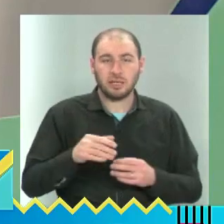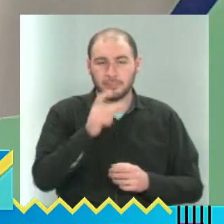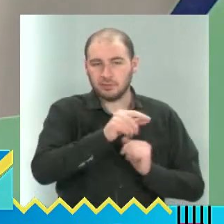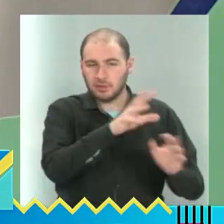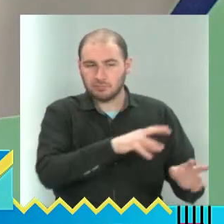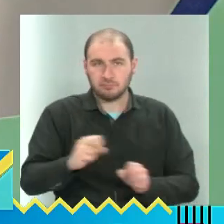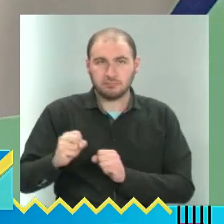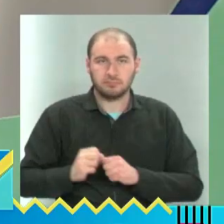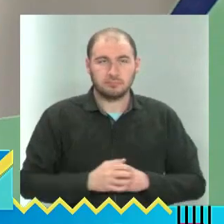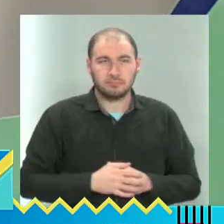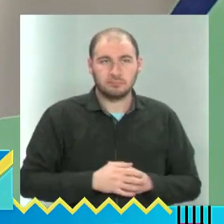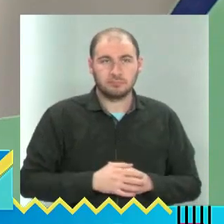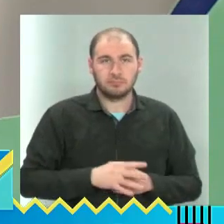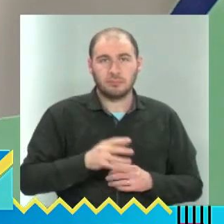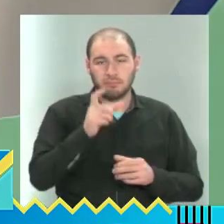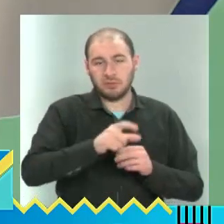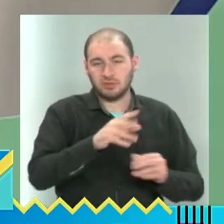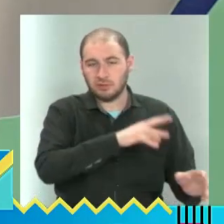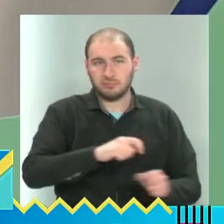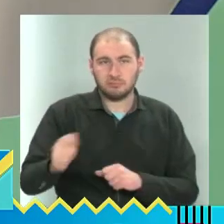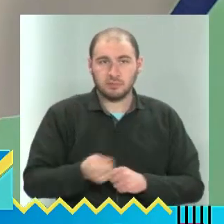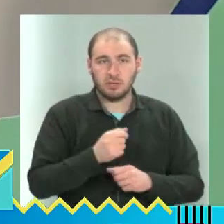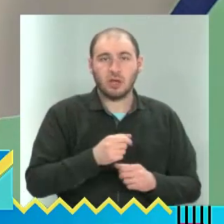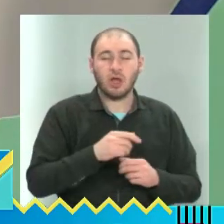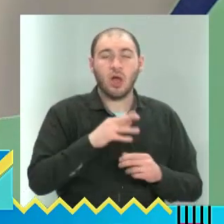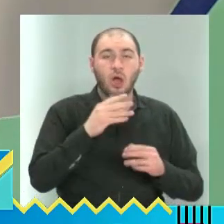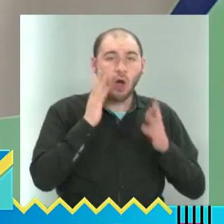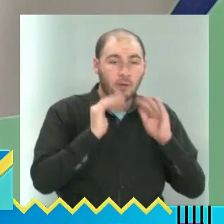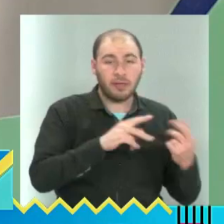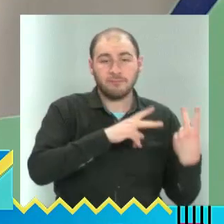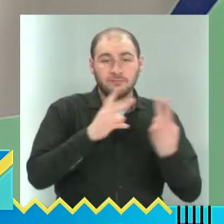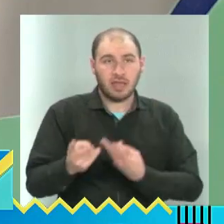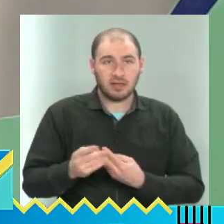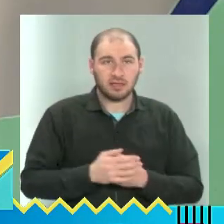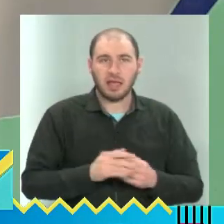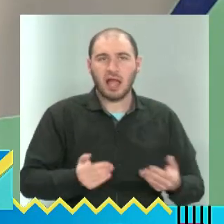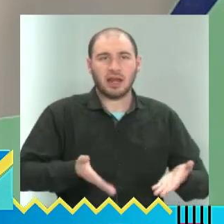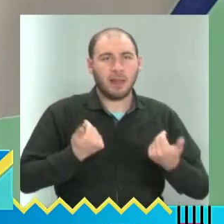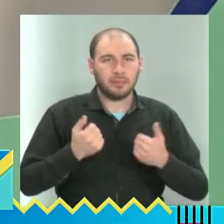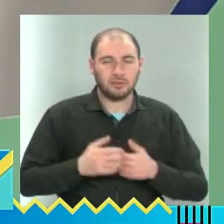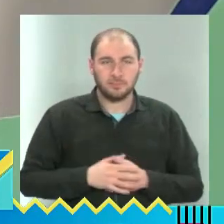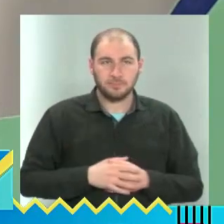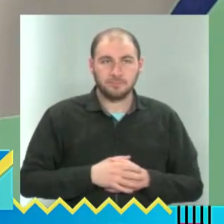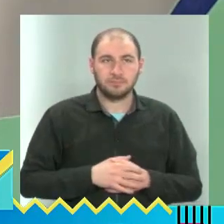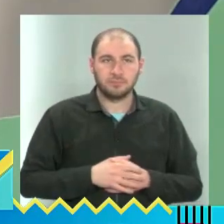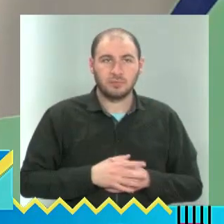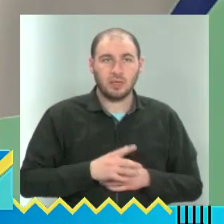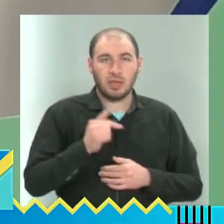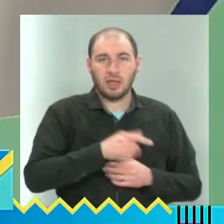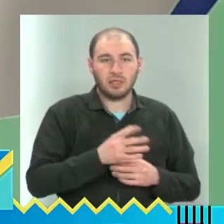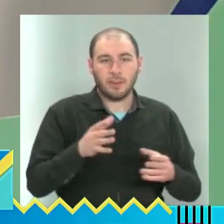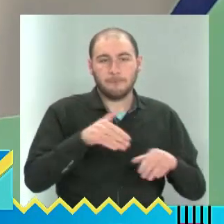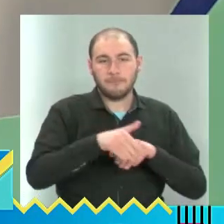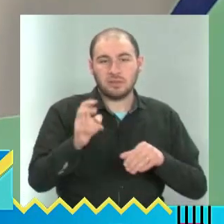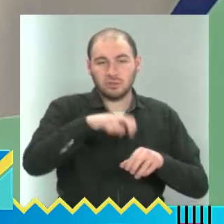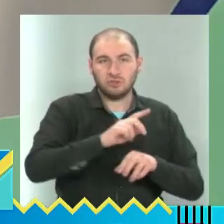captación de trata de personas de esta jovencita que iba a viajar y que inmediatamente, digamos, ella no abordó el micro,